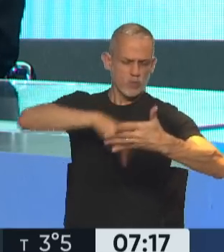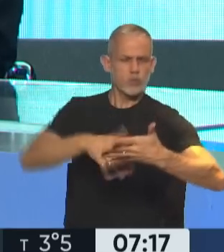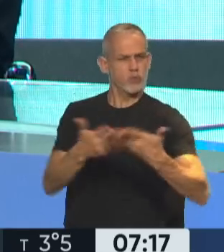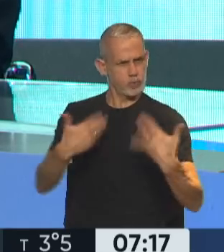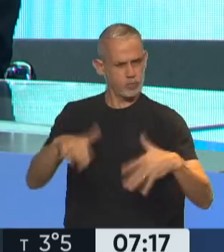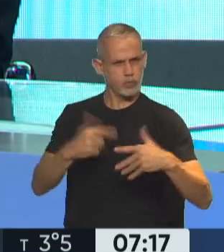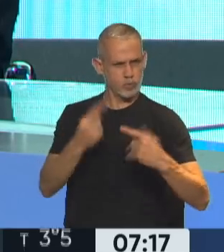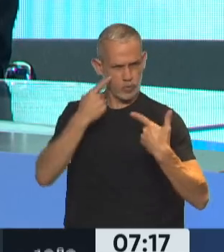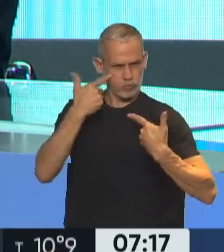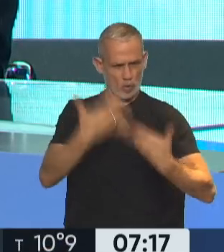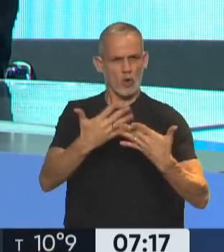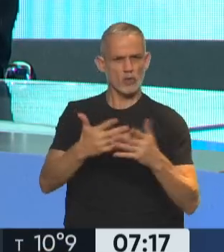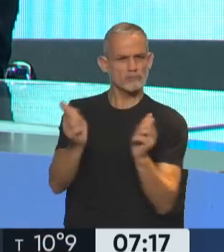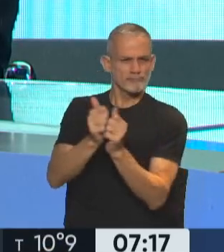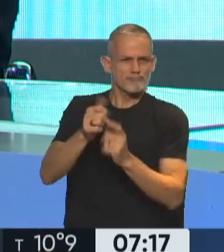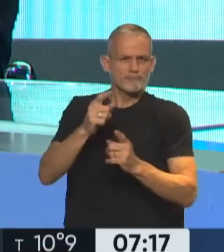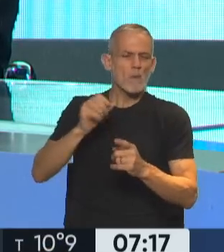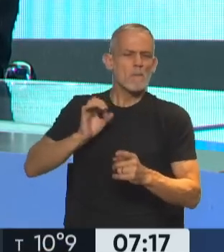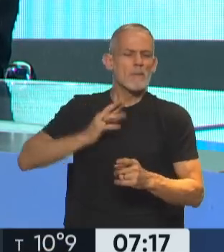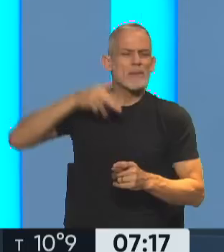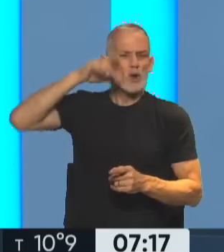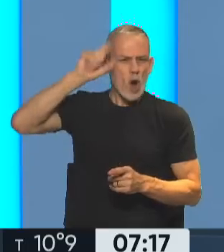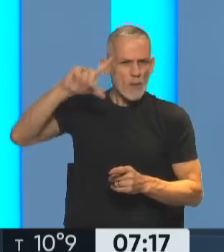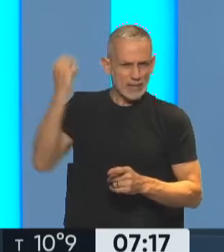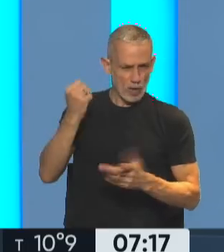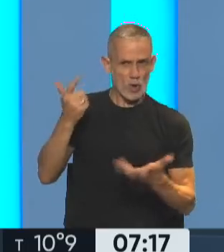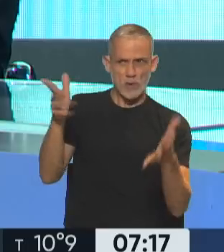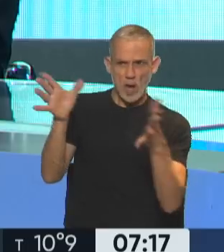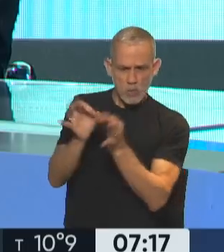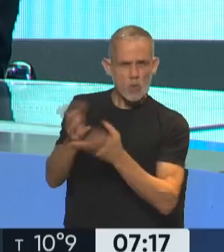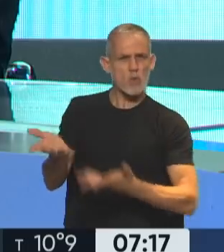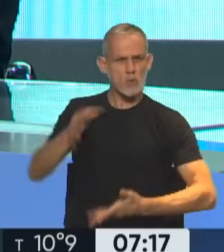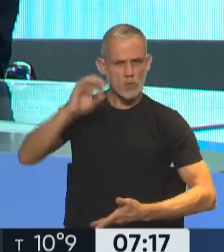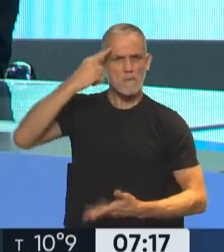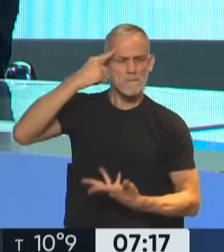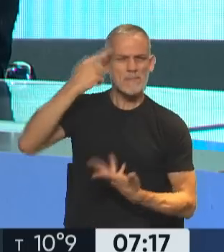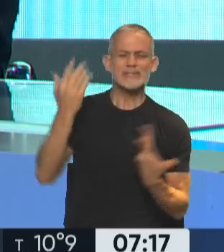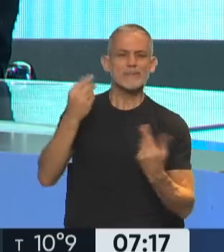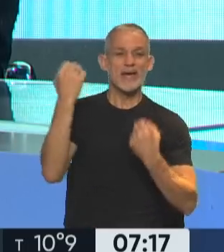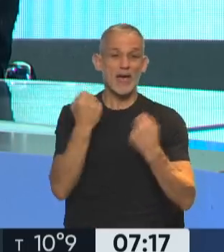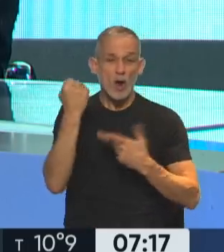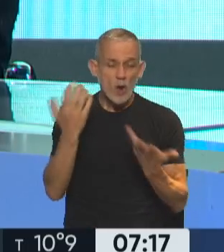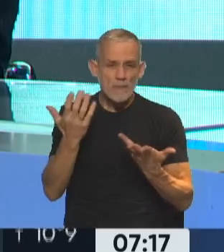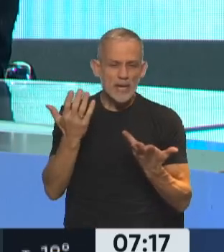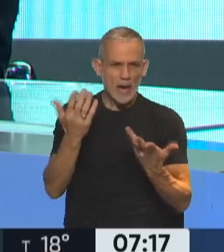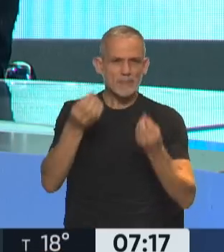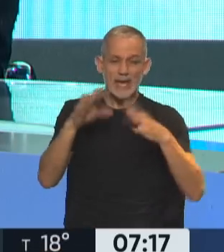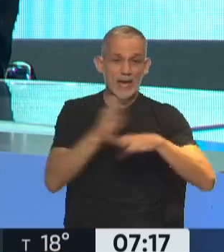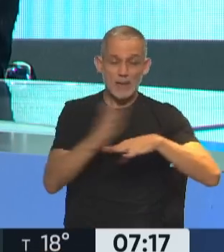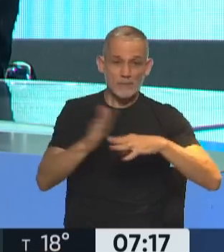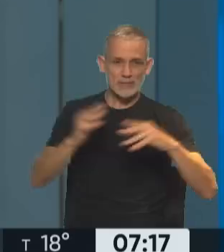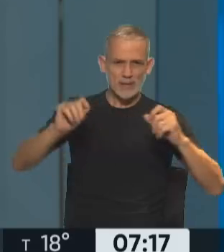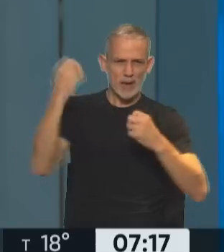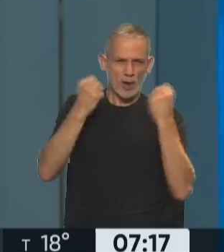un hombre cercano a Stiglitz, el premio Nobel de Economía, pero un hombre que piensa que la economía se arranca desde la macro